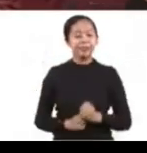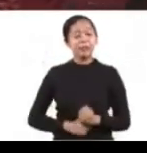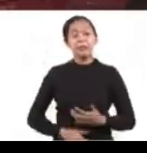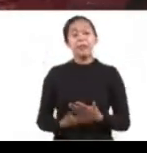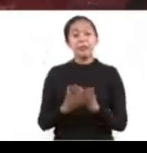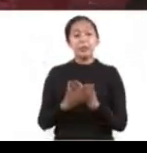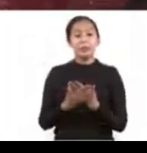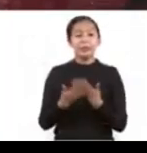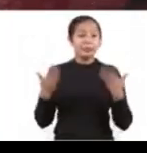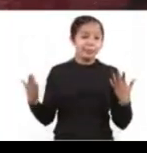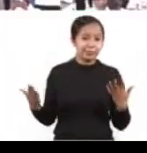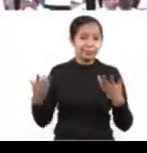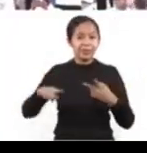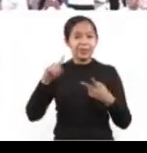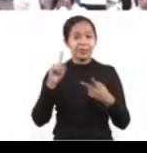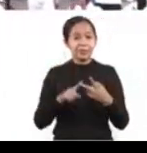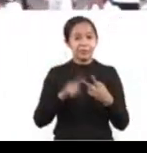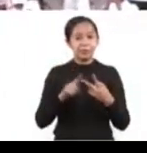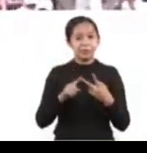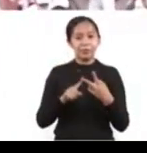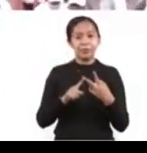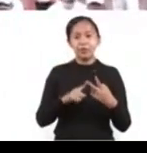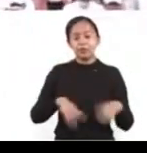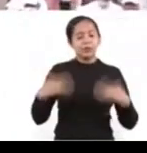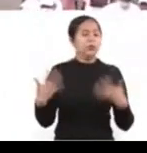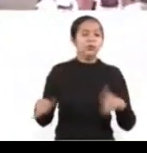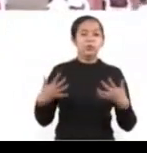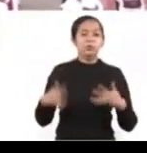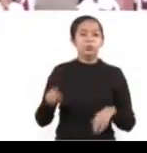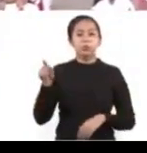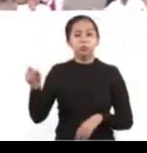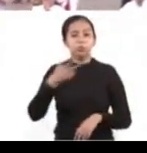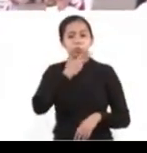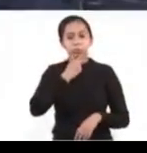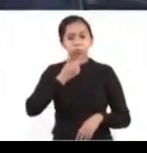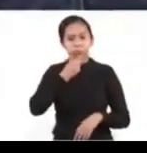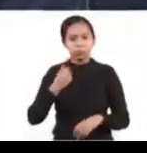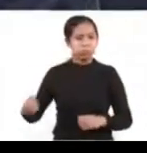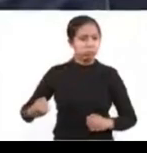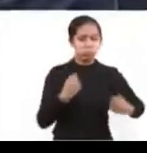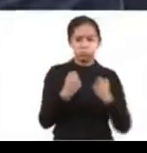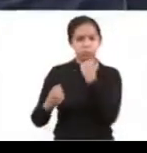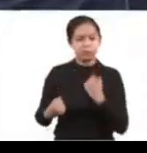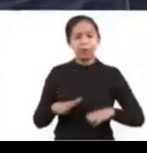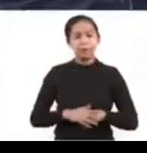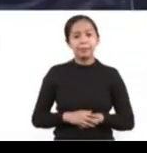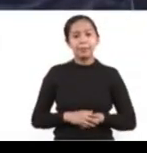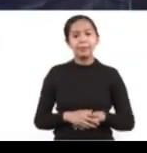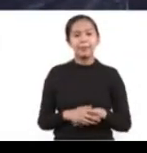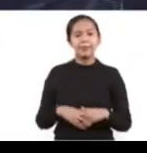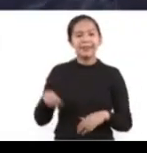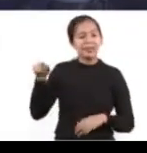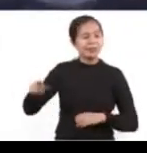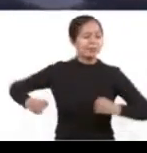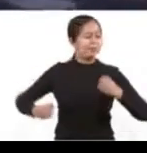Señora Lacibre, sin duda alguna, un extraordinario peleador en la división de peso welter, estratega en